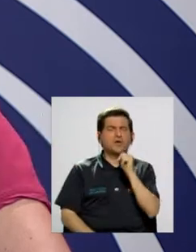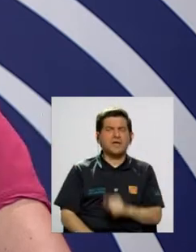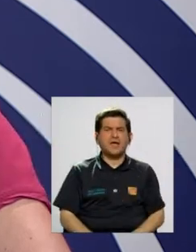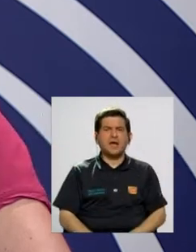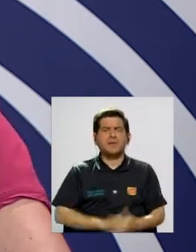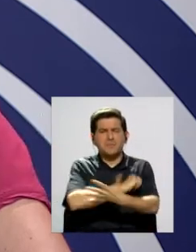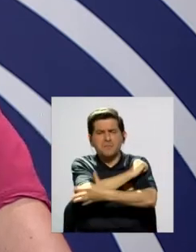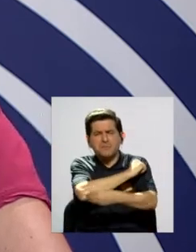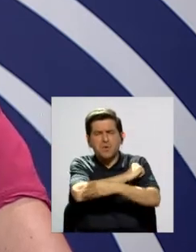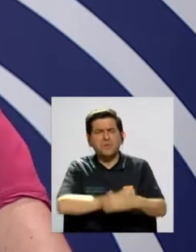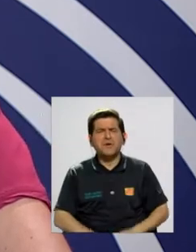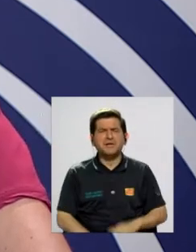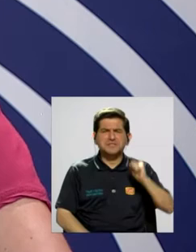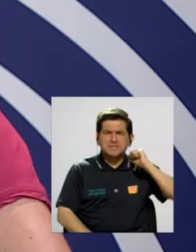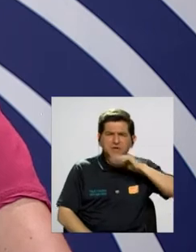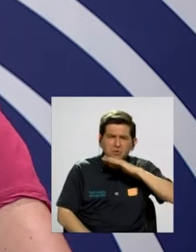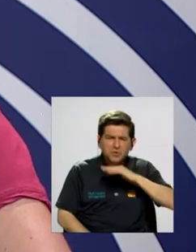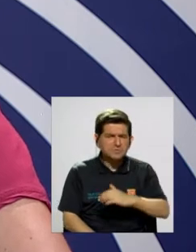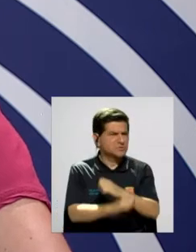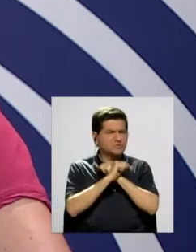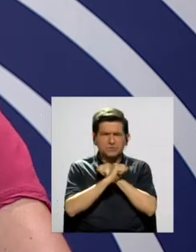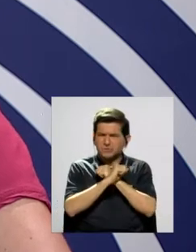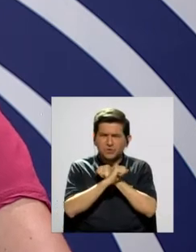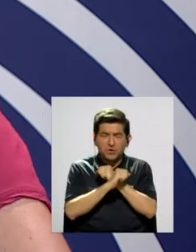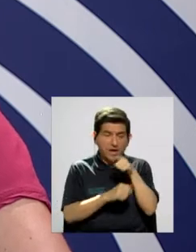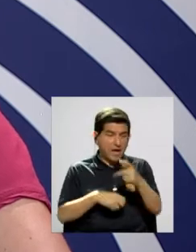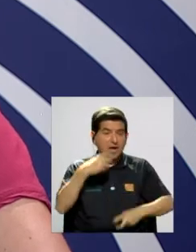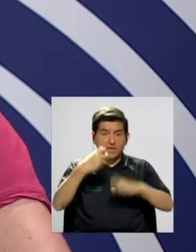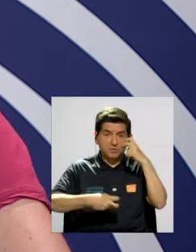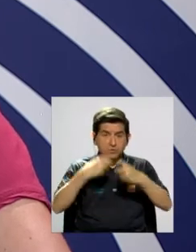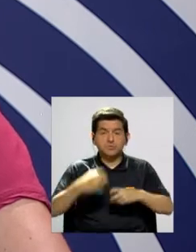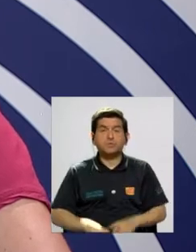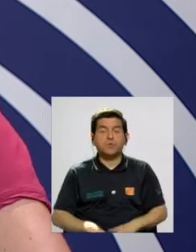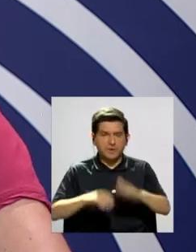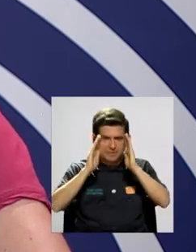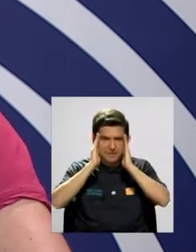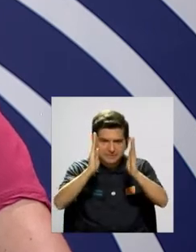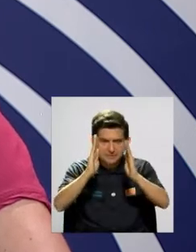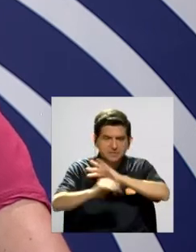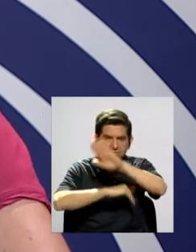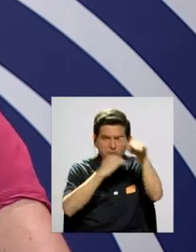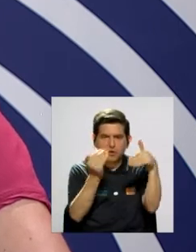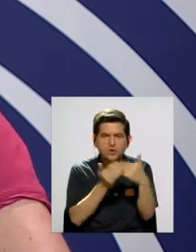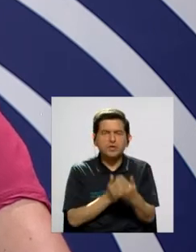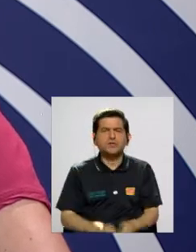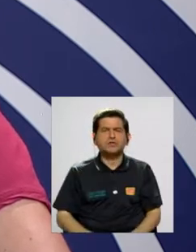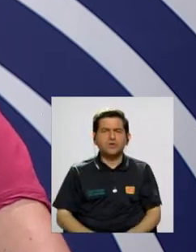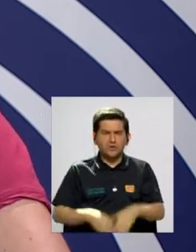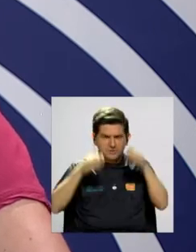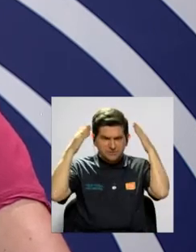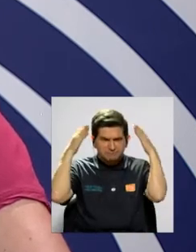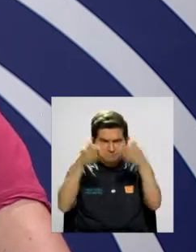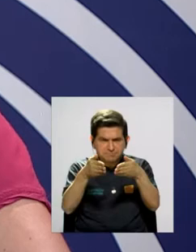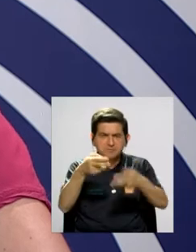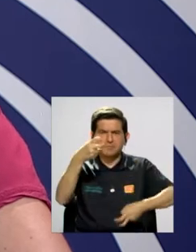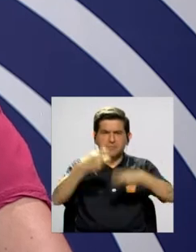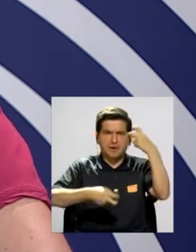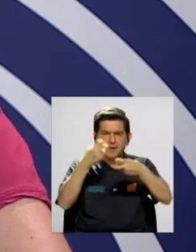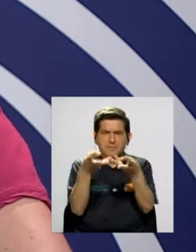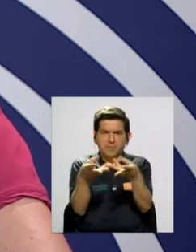corrupción, la inseguridad, esos son los problemas que hay que poner sobre la mesa y todos y todas debemos remar para atacar precisamente esos